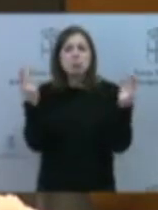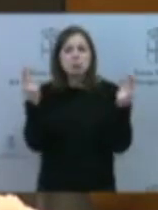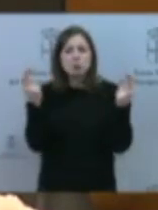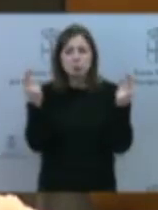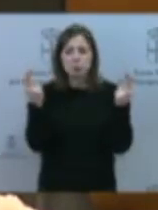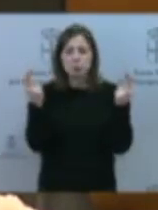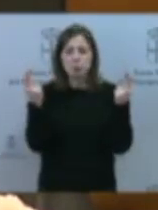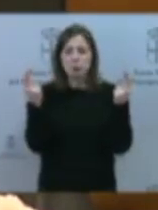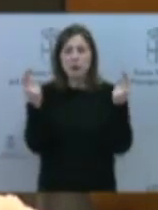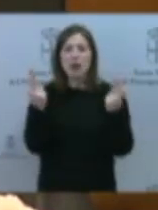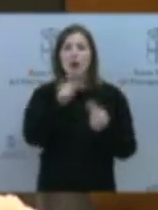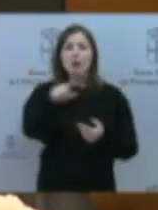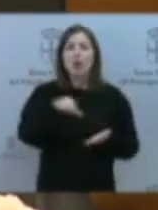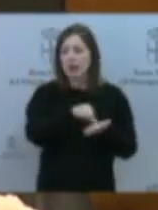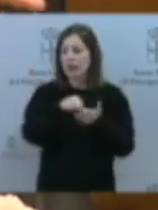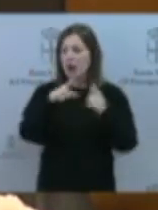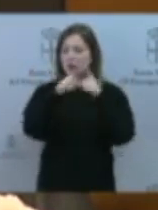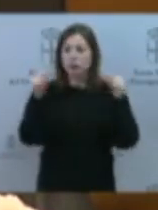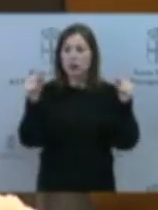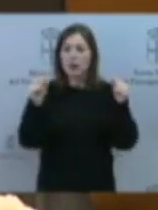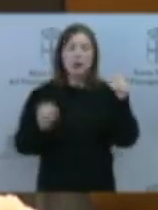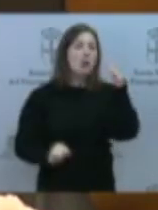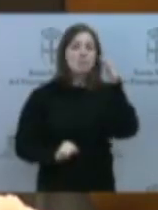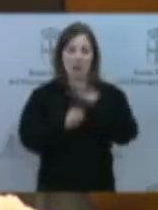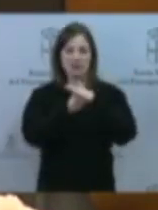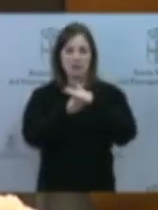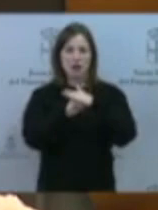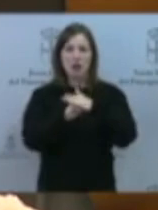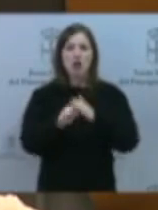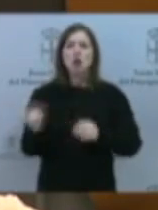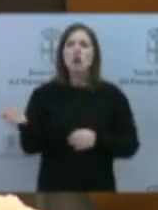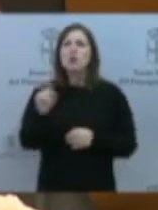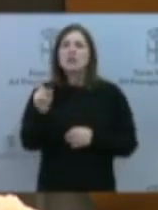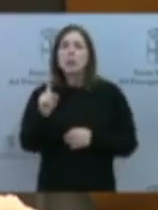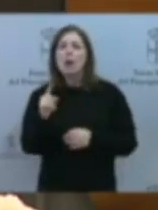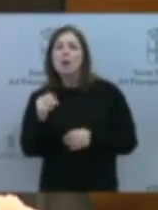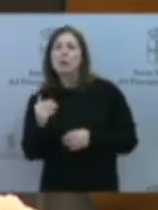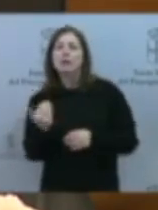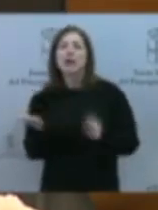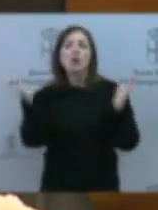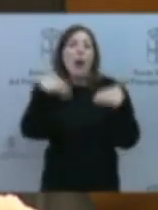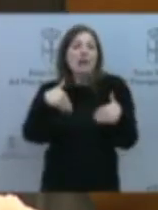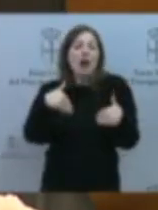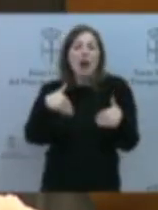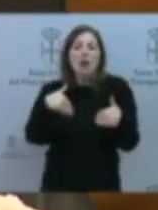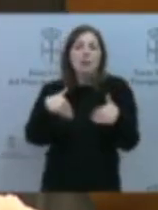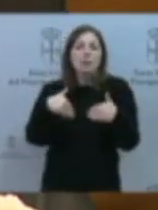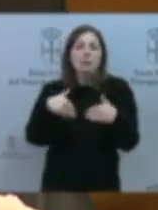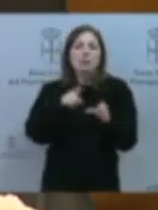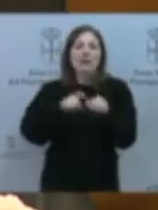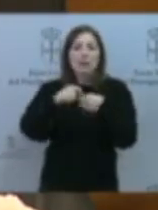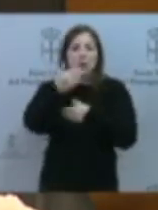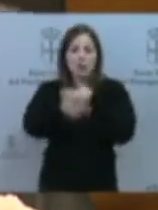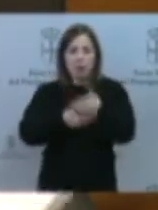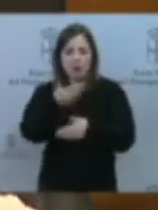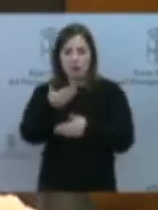accionista de Liberbank, ¿no? Y no solo es que no haya tenido ni voz de voto en todo el proceso de negociación, es que ni siquiera se ha informado de él a los grupos parlamentarios. Una fusión que implica